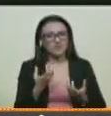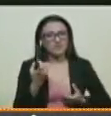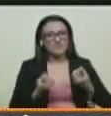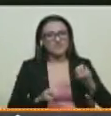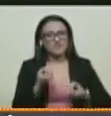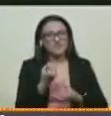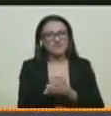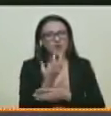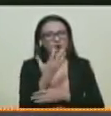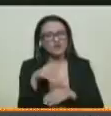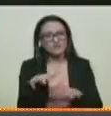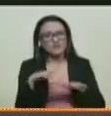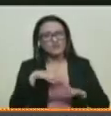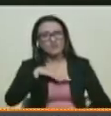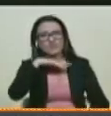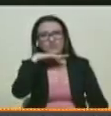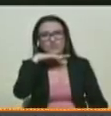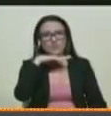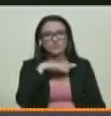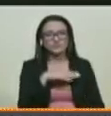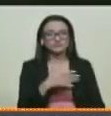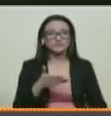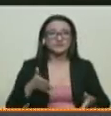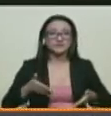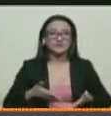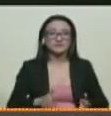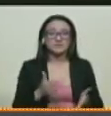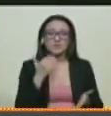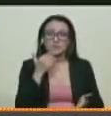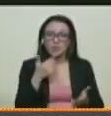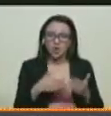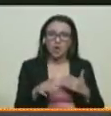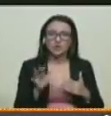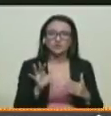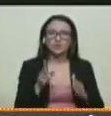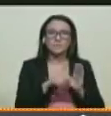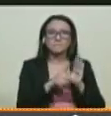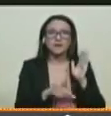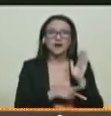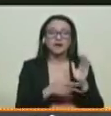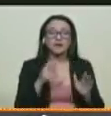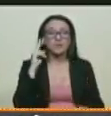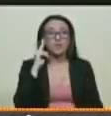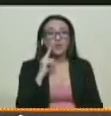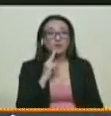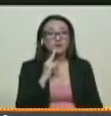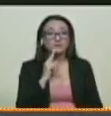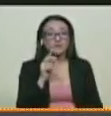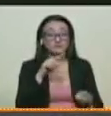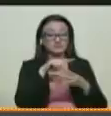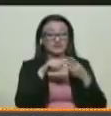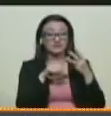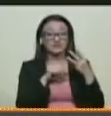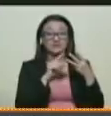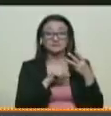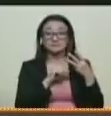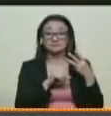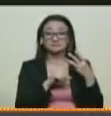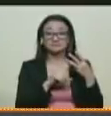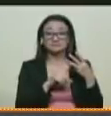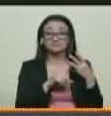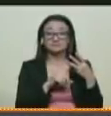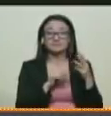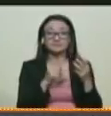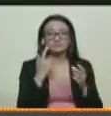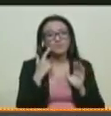la Rinconada y también el nacimiento muy pronto del Parque Bolívar. Son estos tres espacios que componen